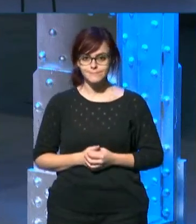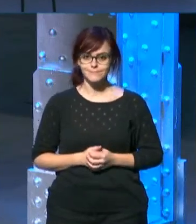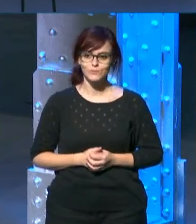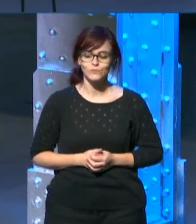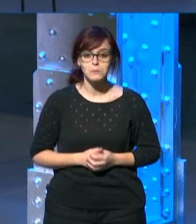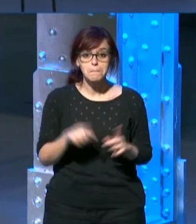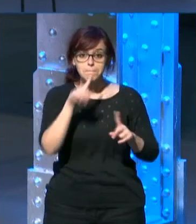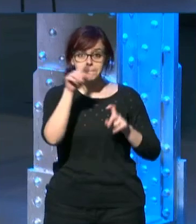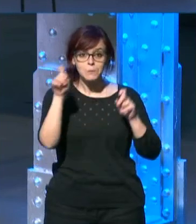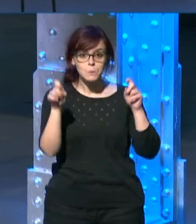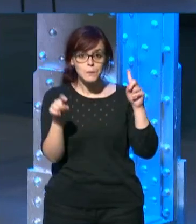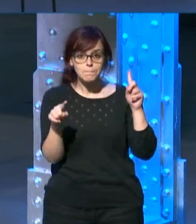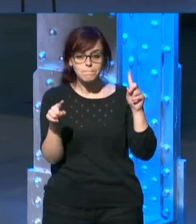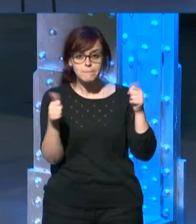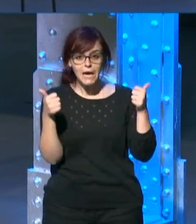¿Preguntas?